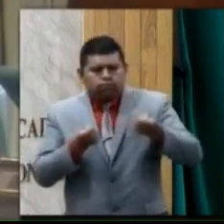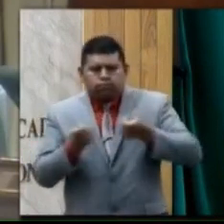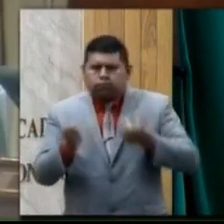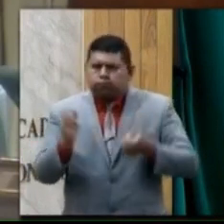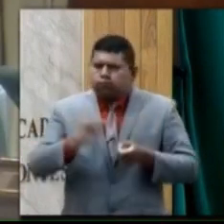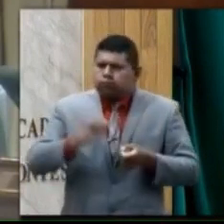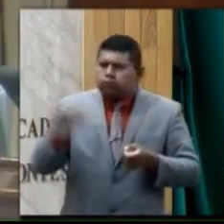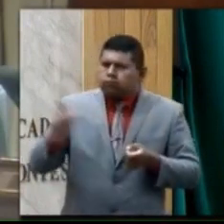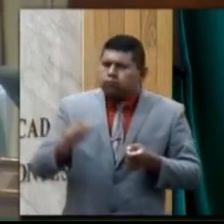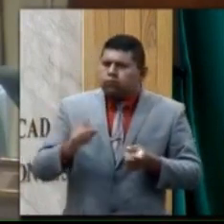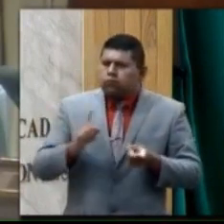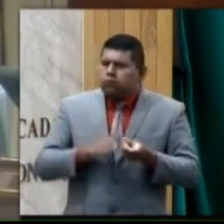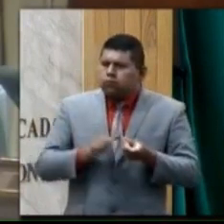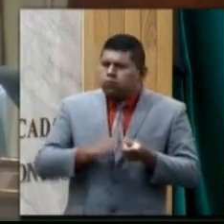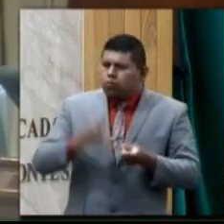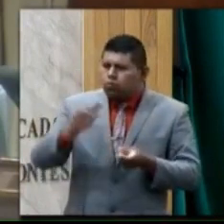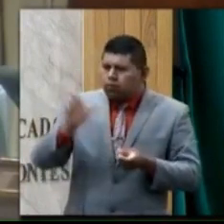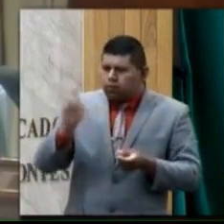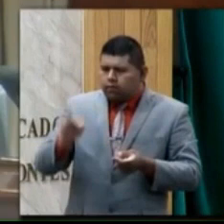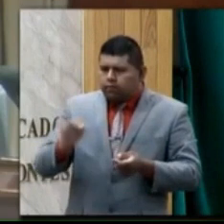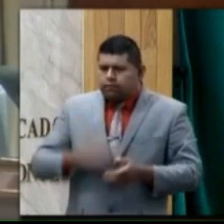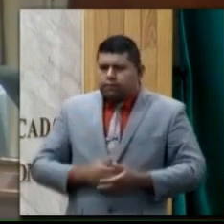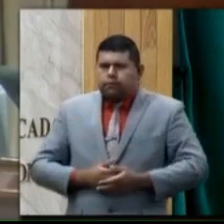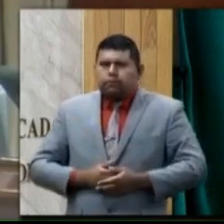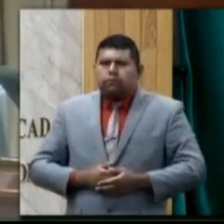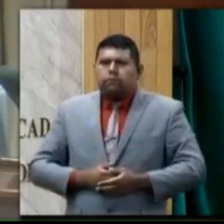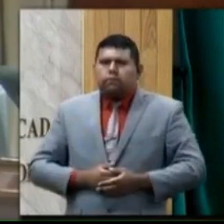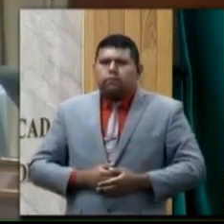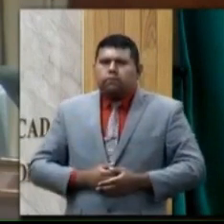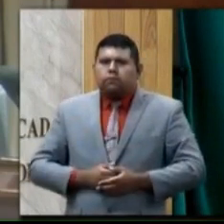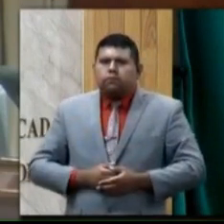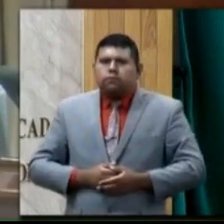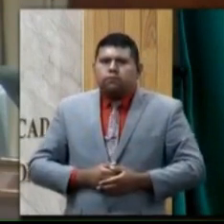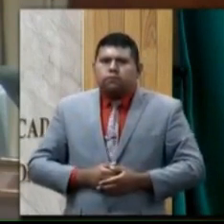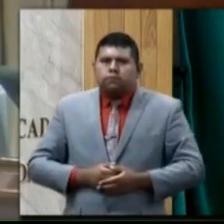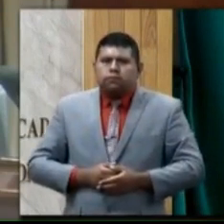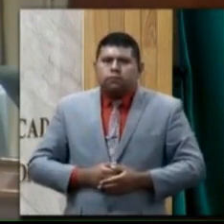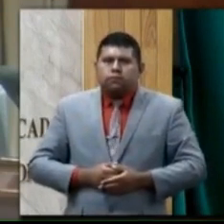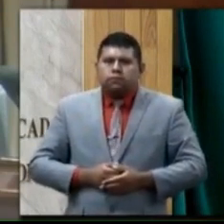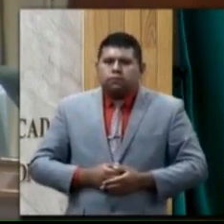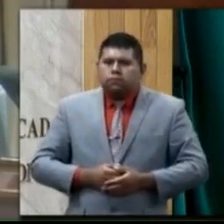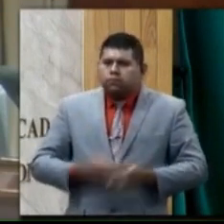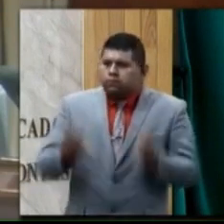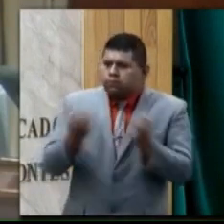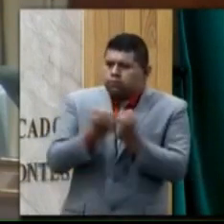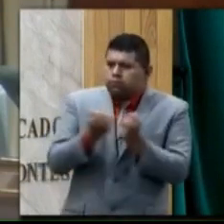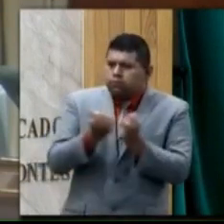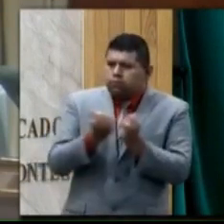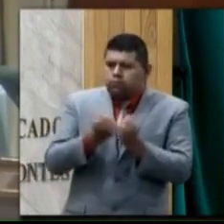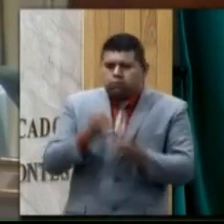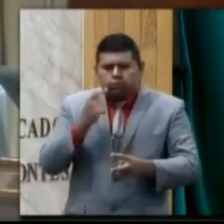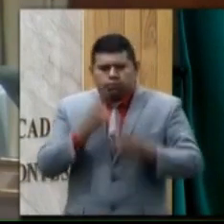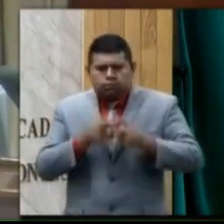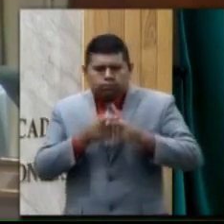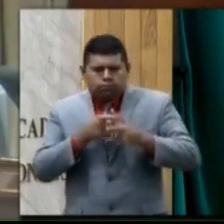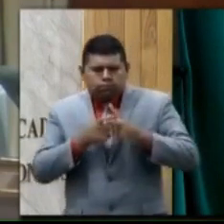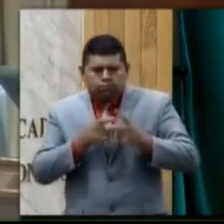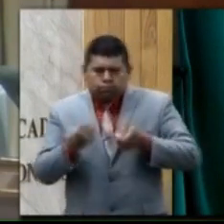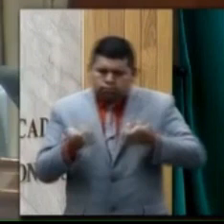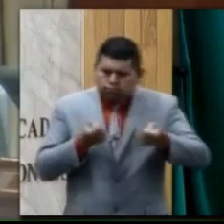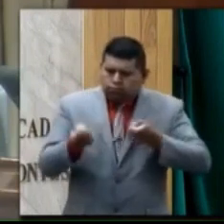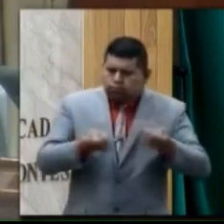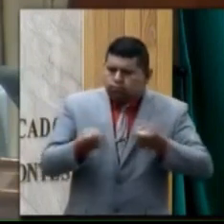el Área de Administración Pública en la Universidad Autónoma de Nayarit. Unidad Académica de Contaduría y